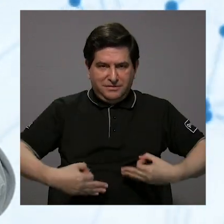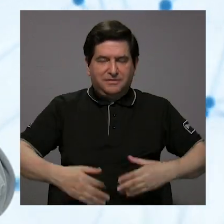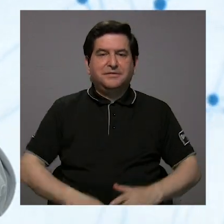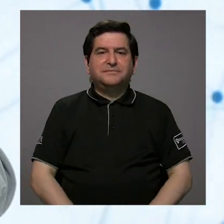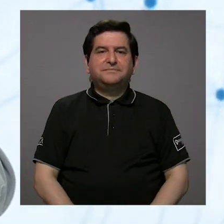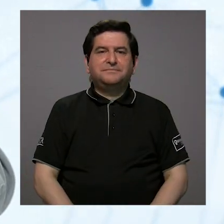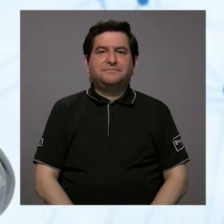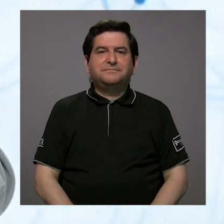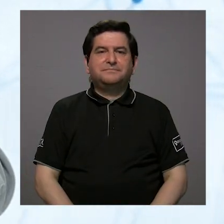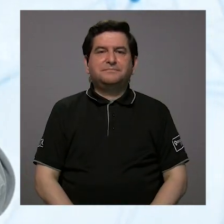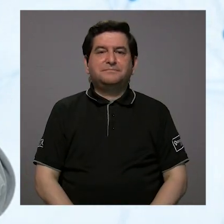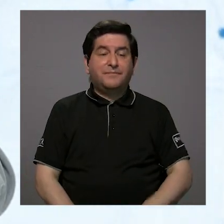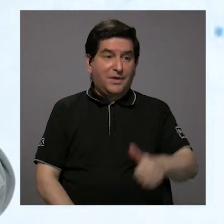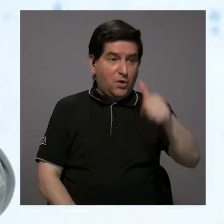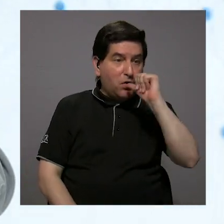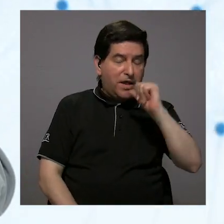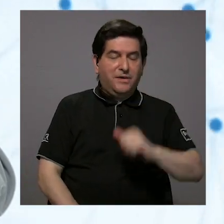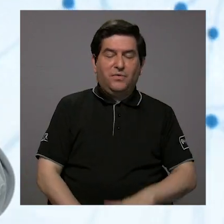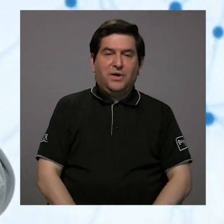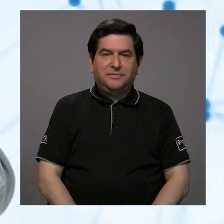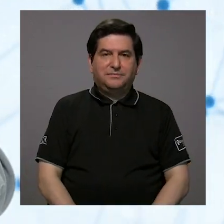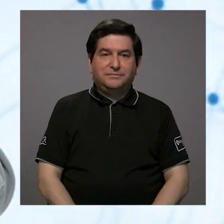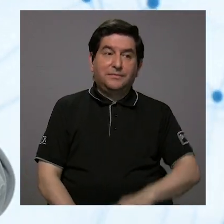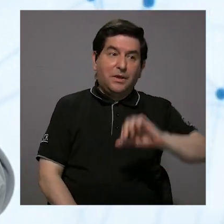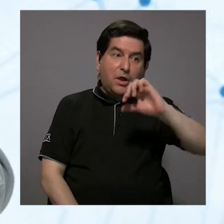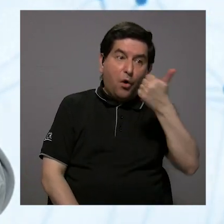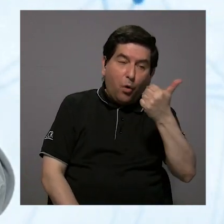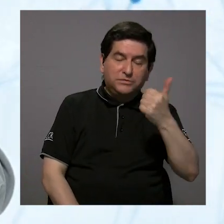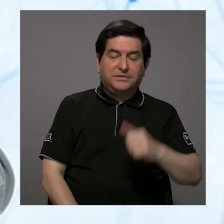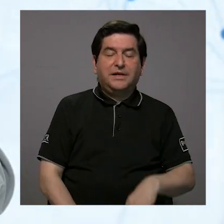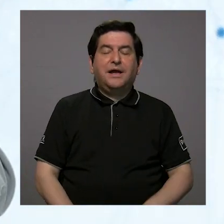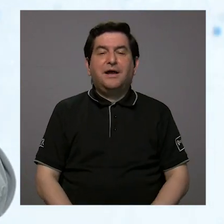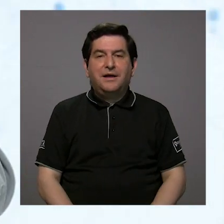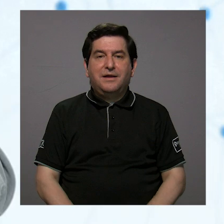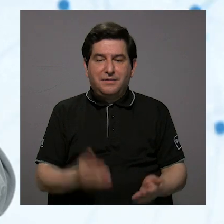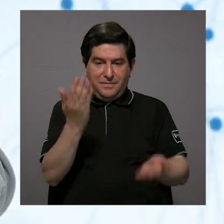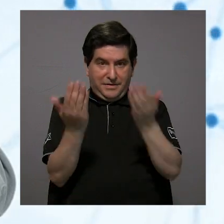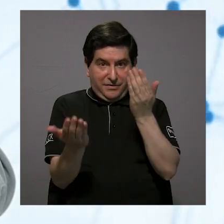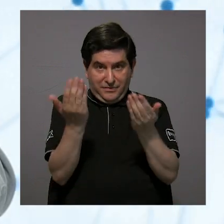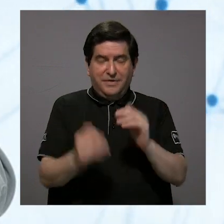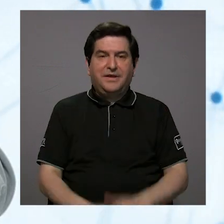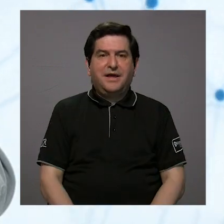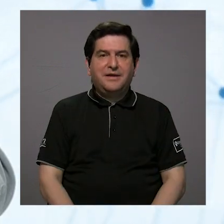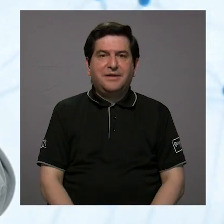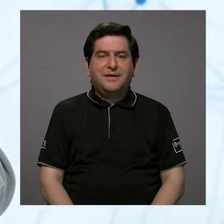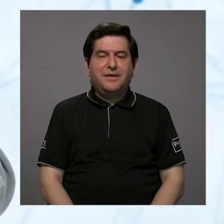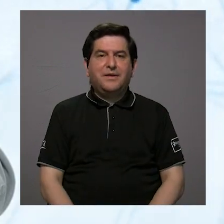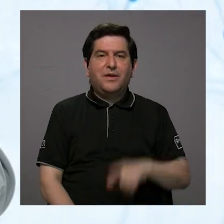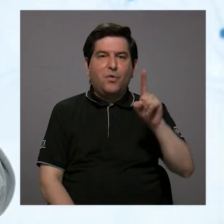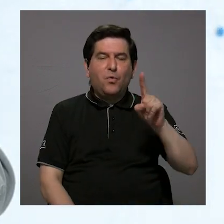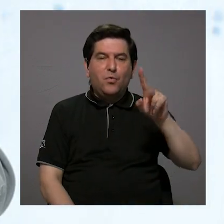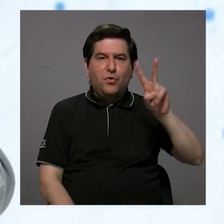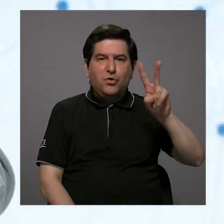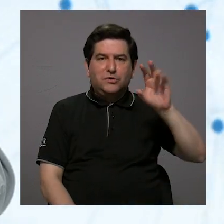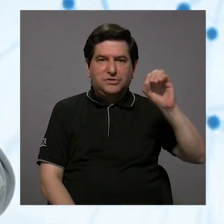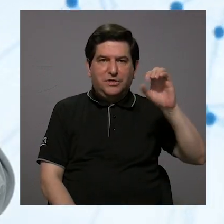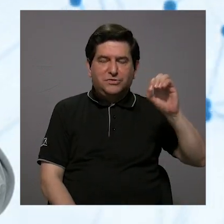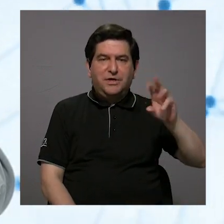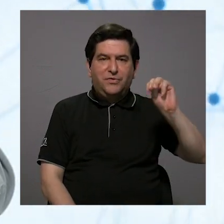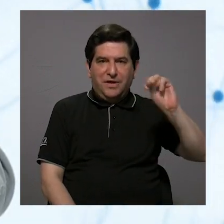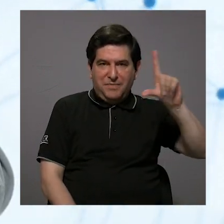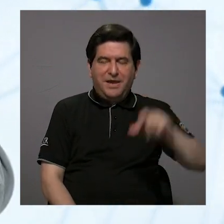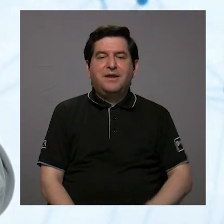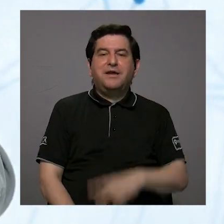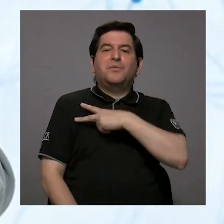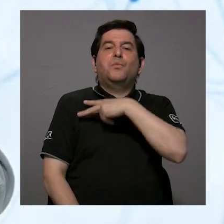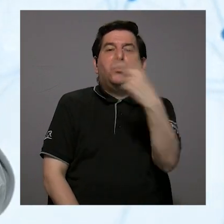ejercicio. Con el agua, que era la otra condición con la que comparábamos, se tomaron 1.200